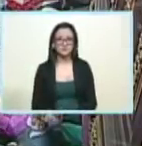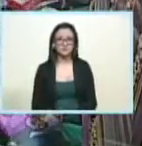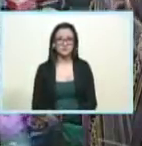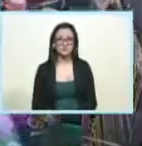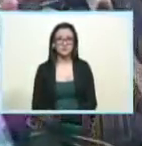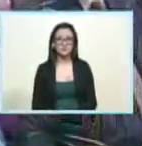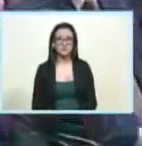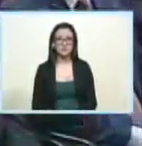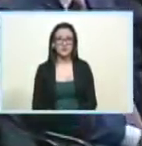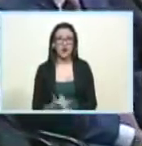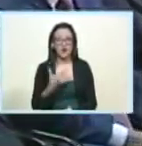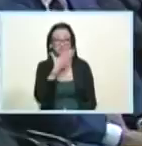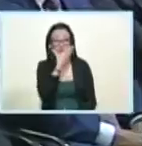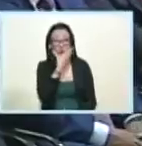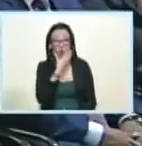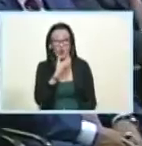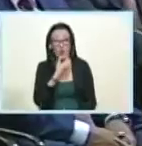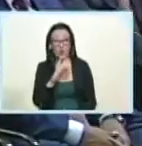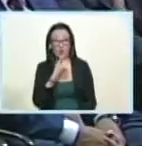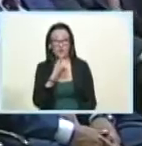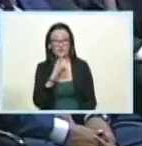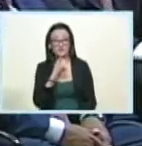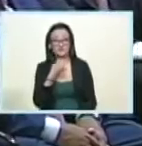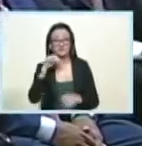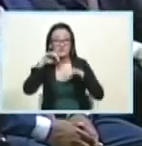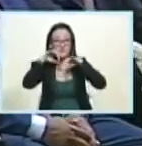Aunque ahora se está dejando la barba y se parece a Carlos Marx.